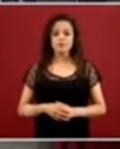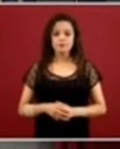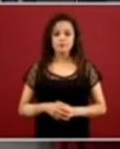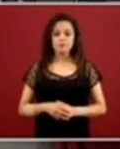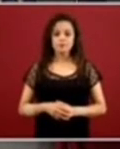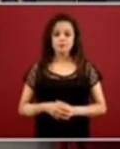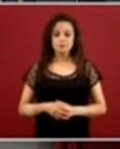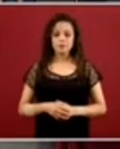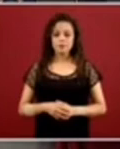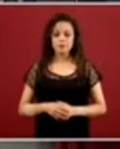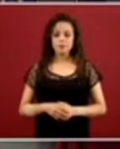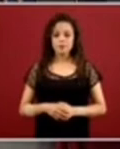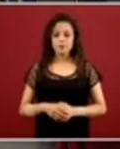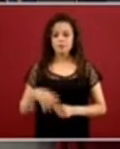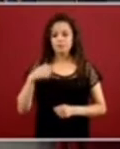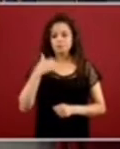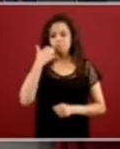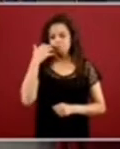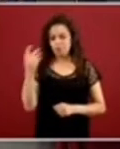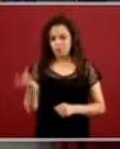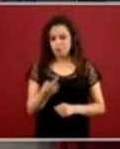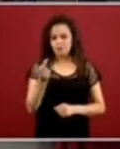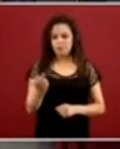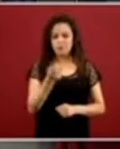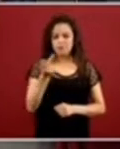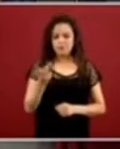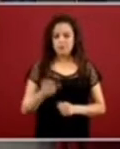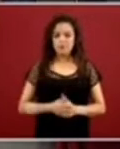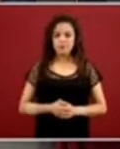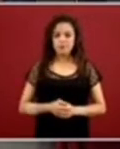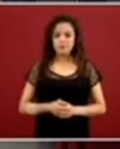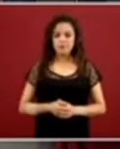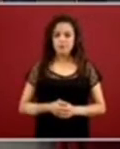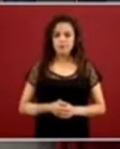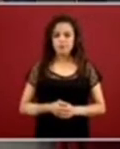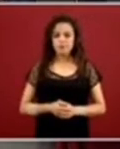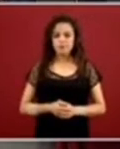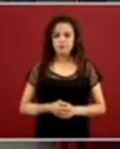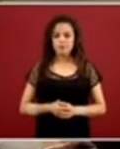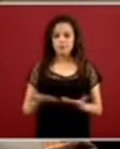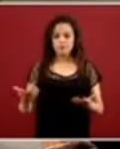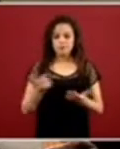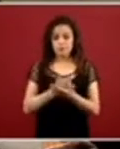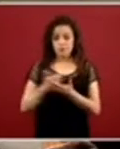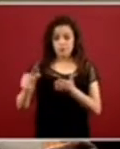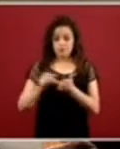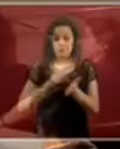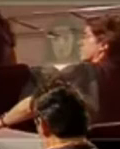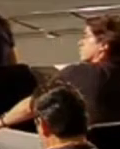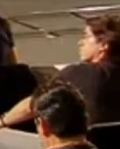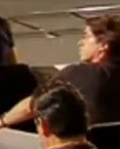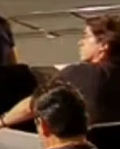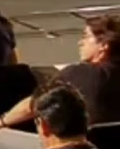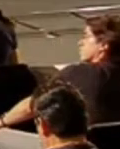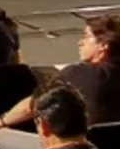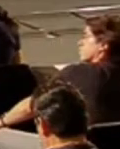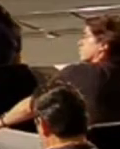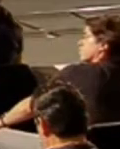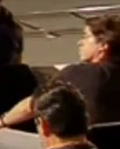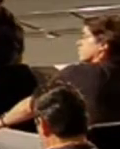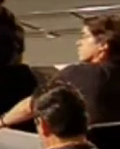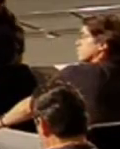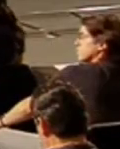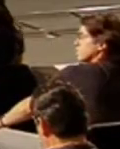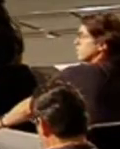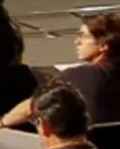Adelante. Quiero preguntarles, dieron los sueldos para los médicos especialistas y generales en el IMSS. Quiero saber cuáles son